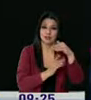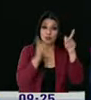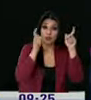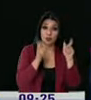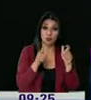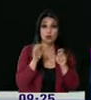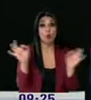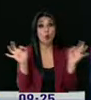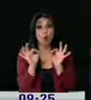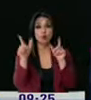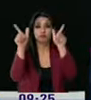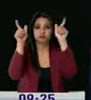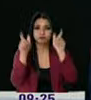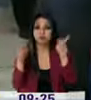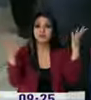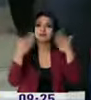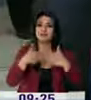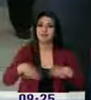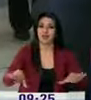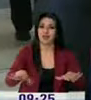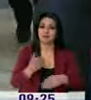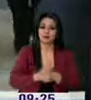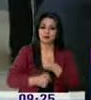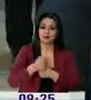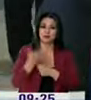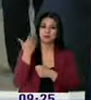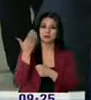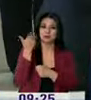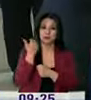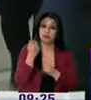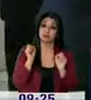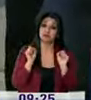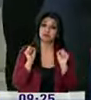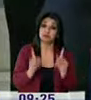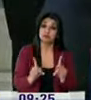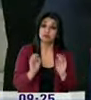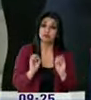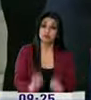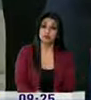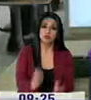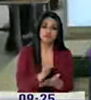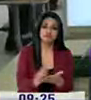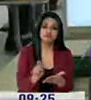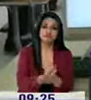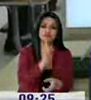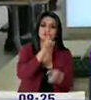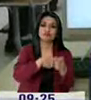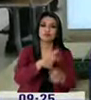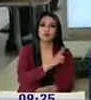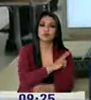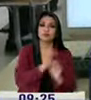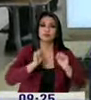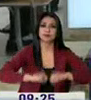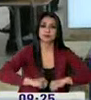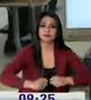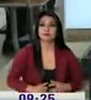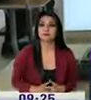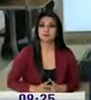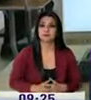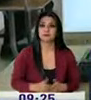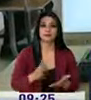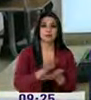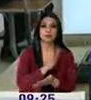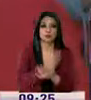graduarse, mientras que a los bachilleres graduados en años anteriores les brinda la posibilidad de postular por un cupo para acceder a una universidad,